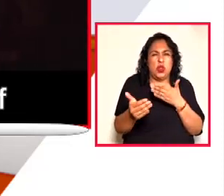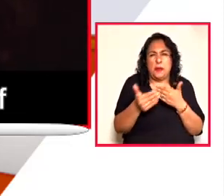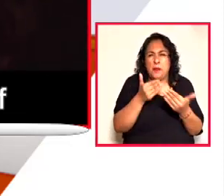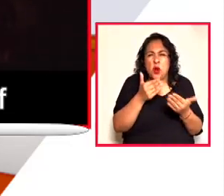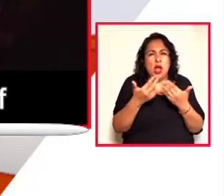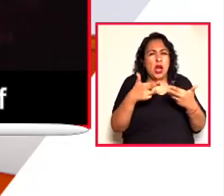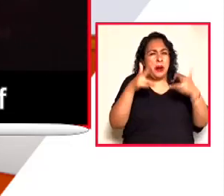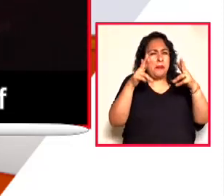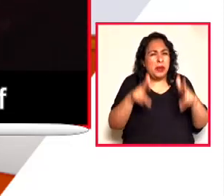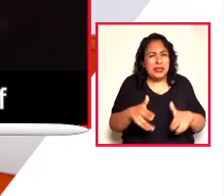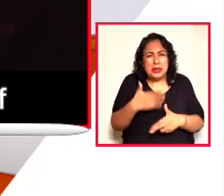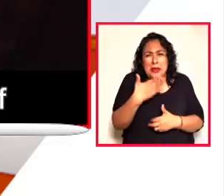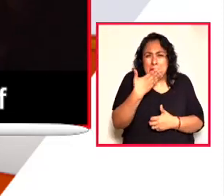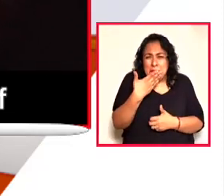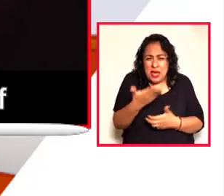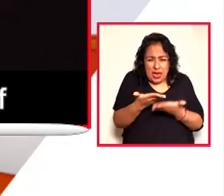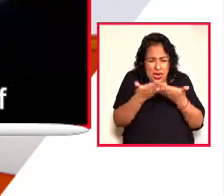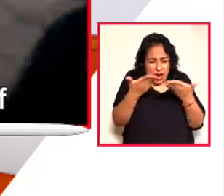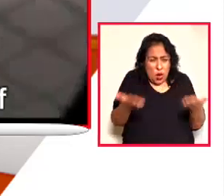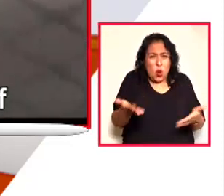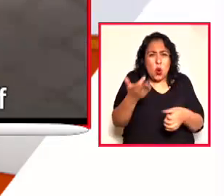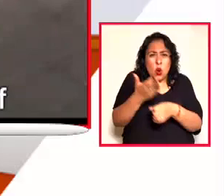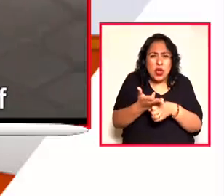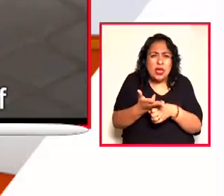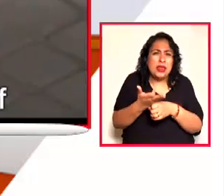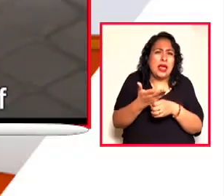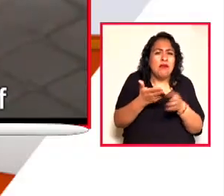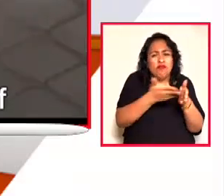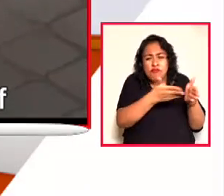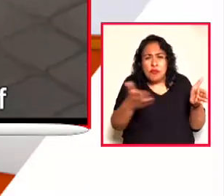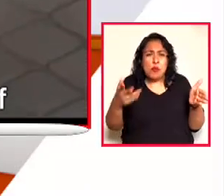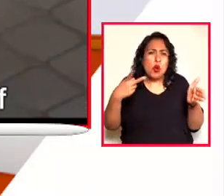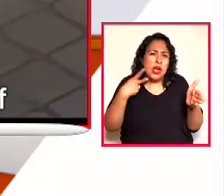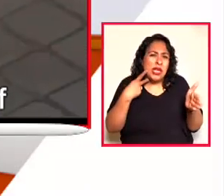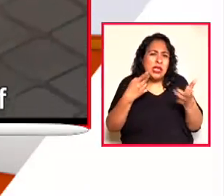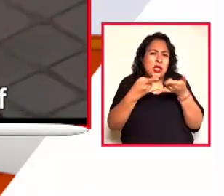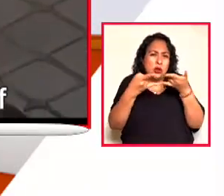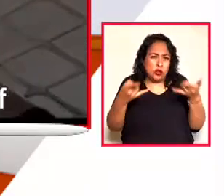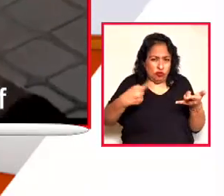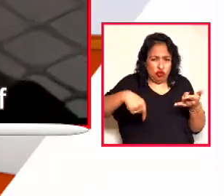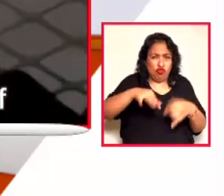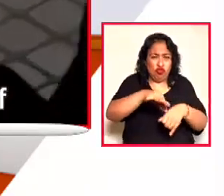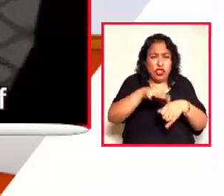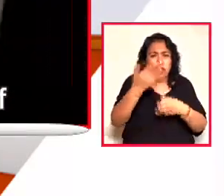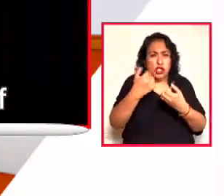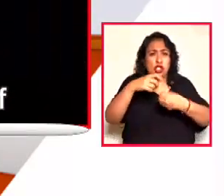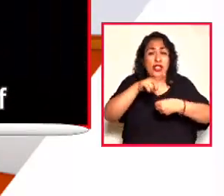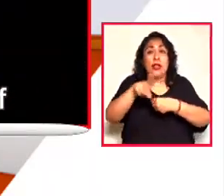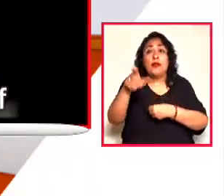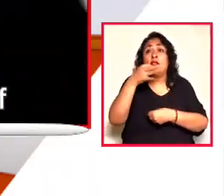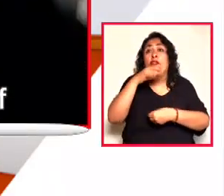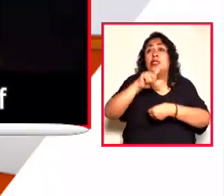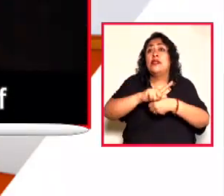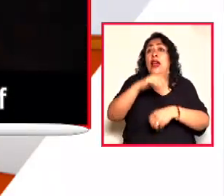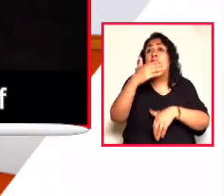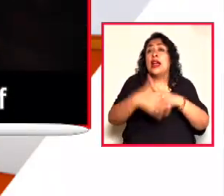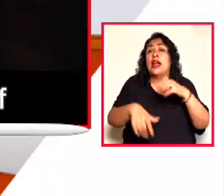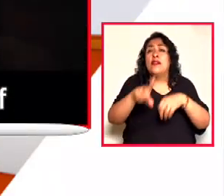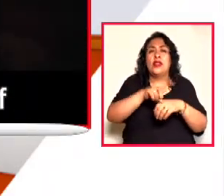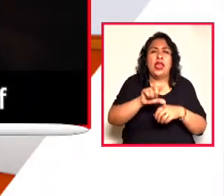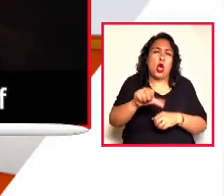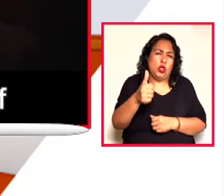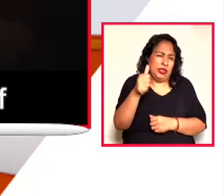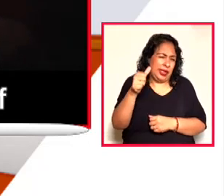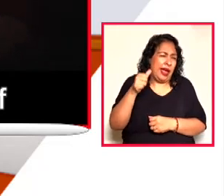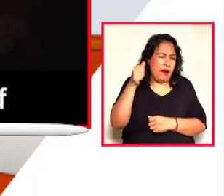muy bien el momento político histórico en el que estamos viviendo como sociedad. El festival termina el 11 de abril, ya